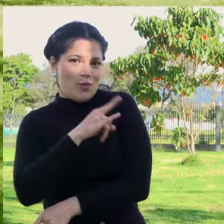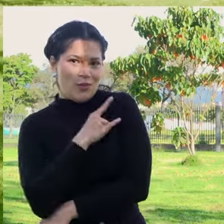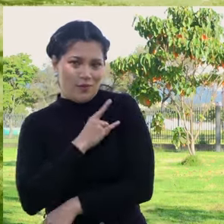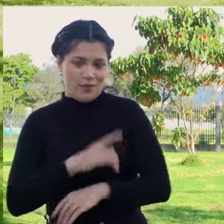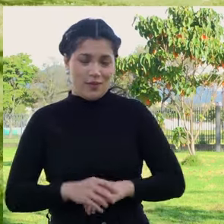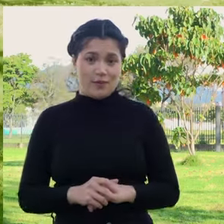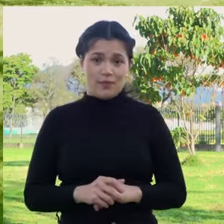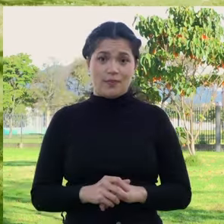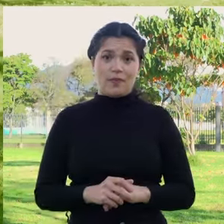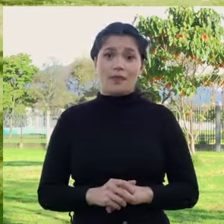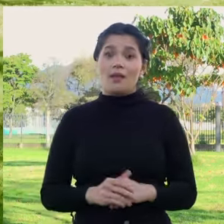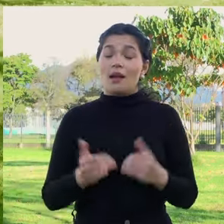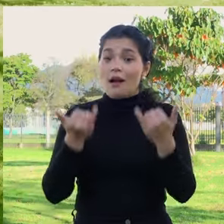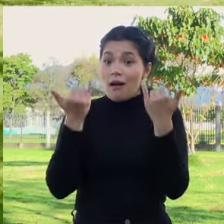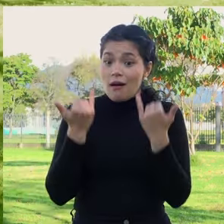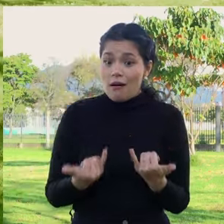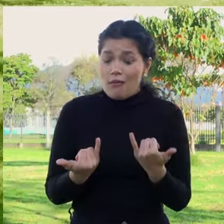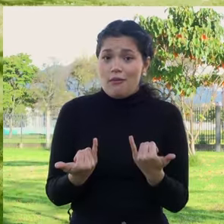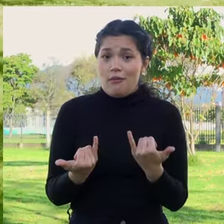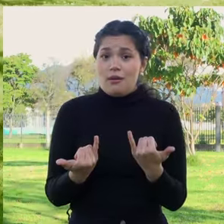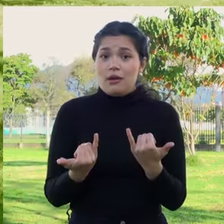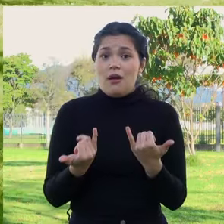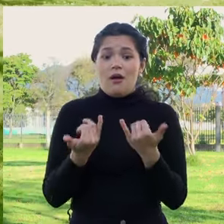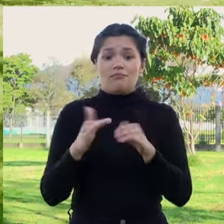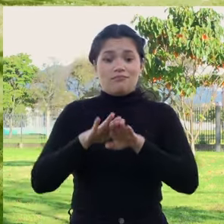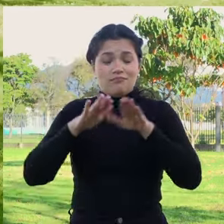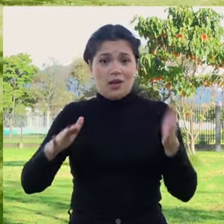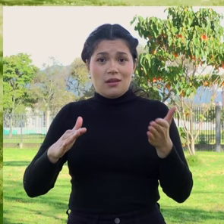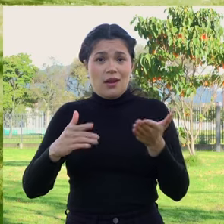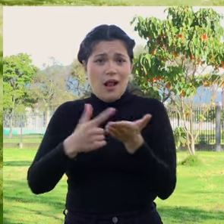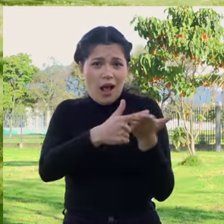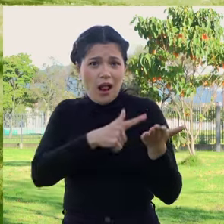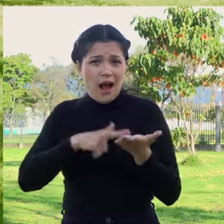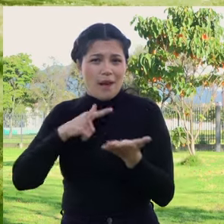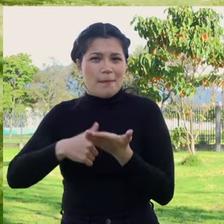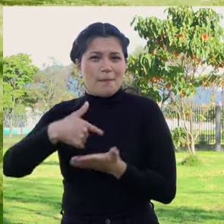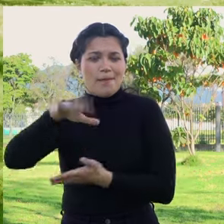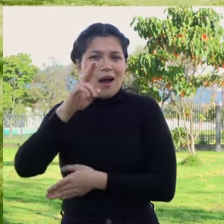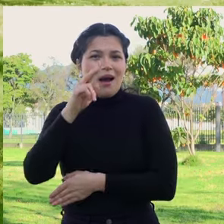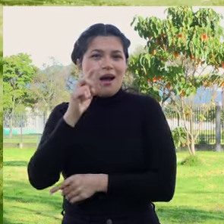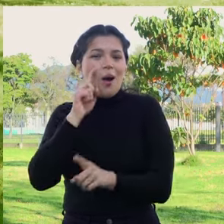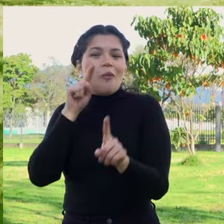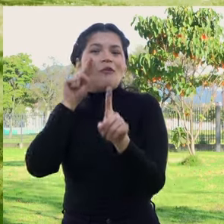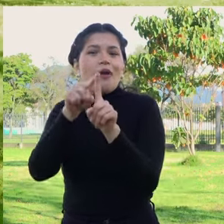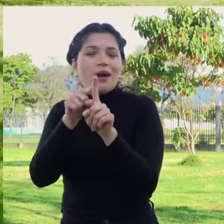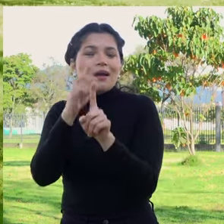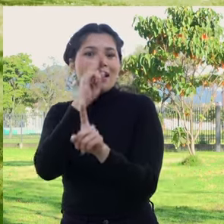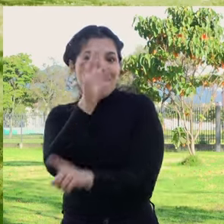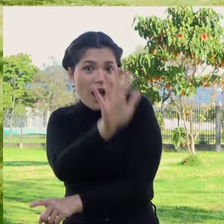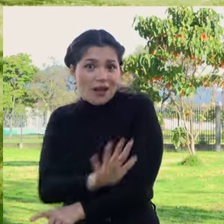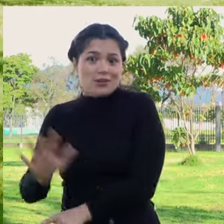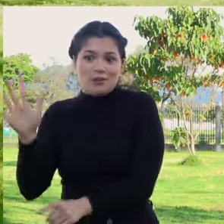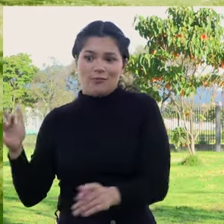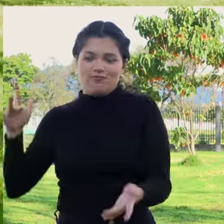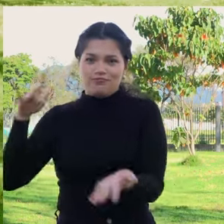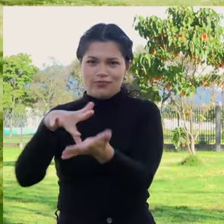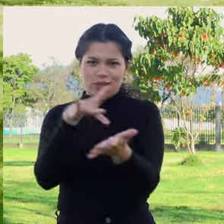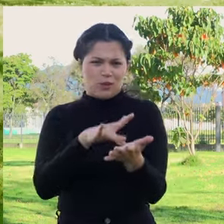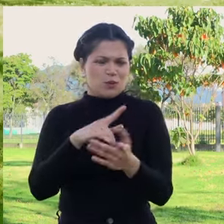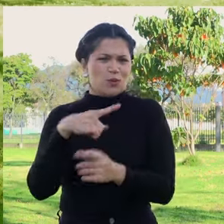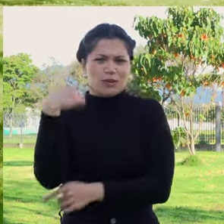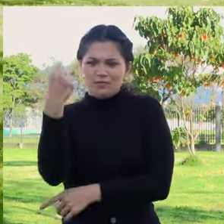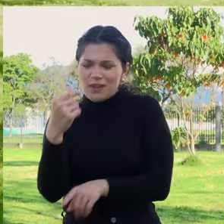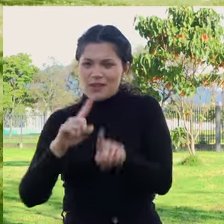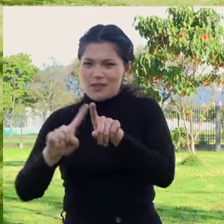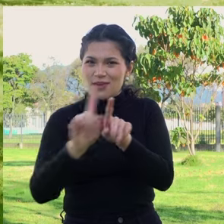universitarias. Ahora nos abocamos a la mesa de diálogo de carácter nacional, la cual desde las singularidades de cada